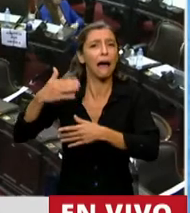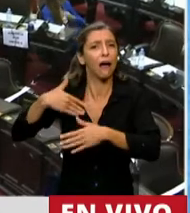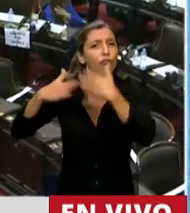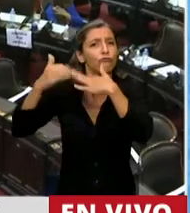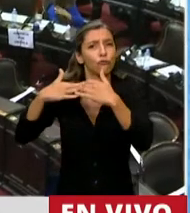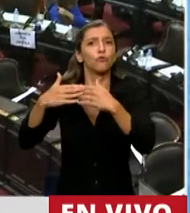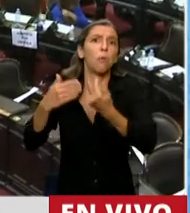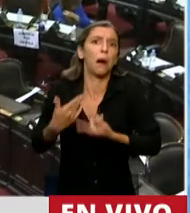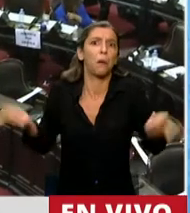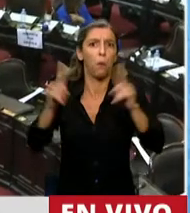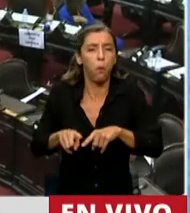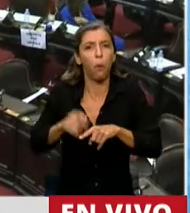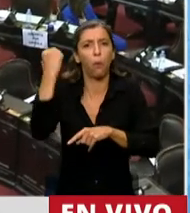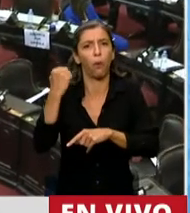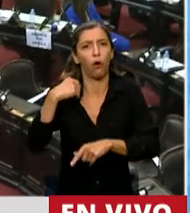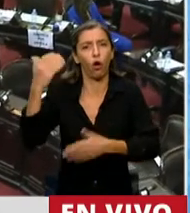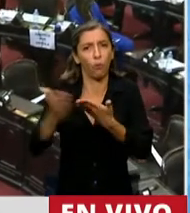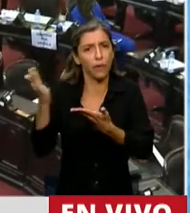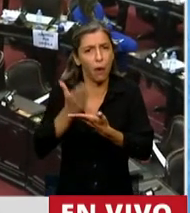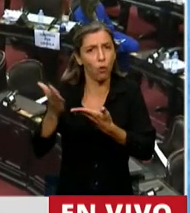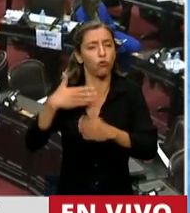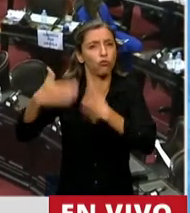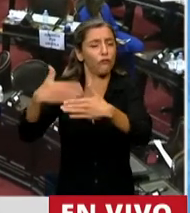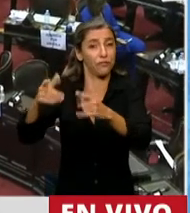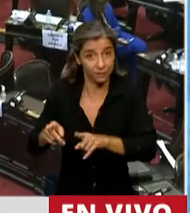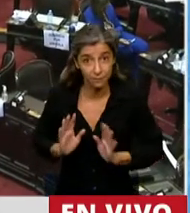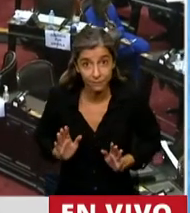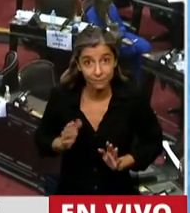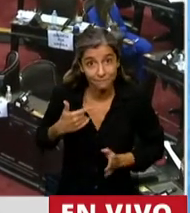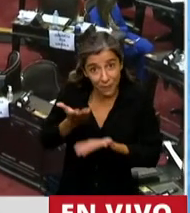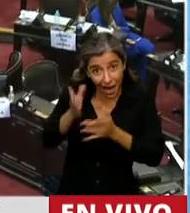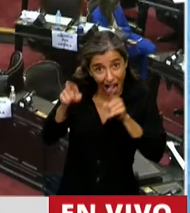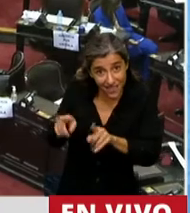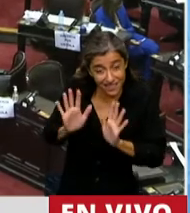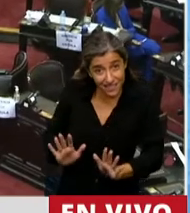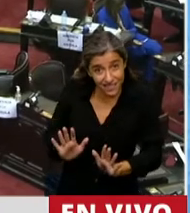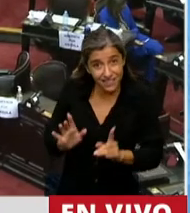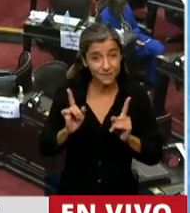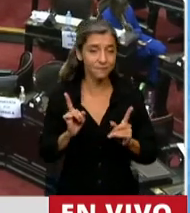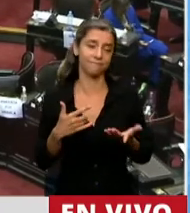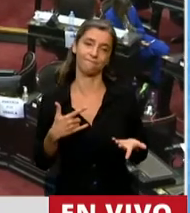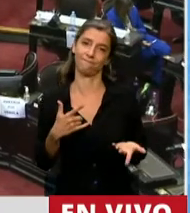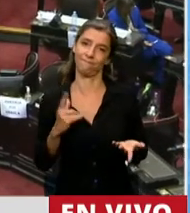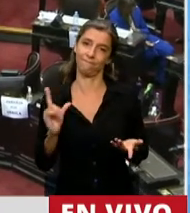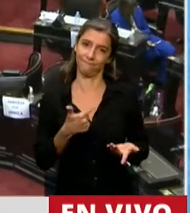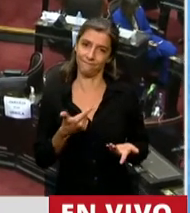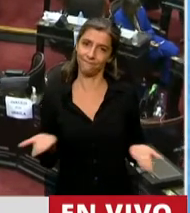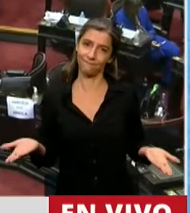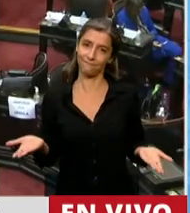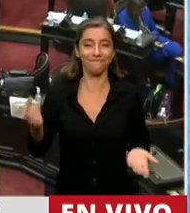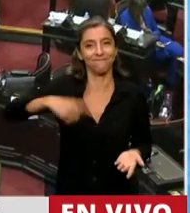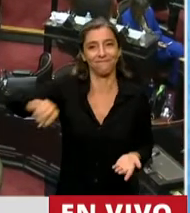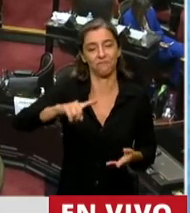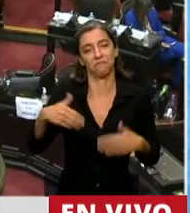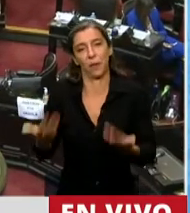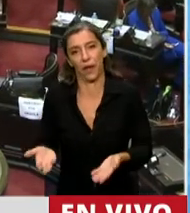la economía del país y empiece a haber solución bajo ningún punto de vista. Los que van a agarrar los beneficios impositivos, IEXA, por